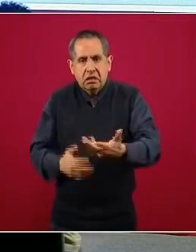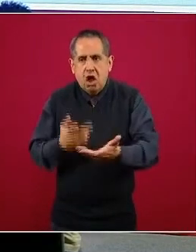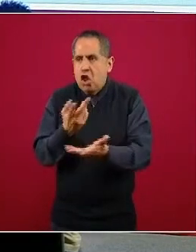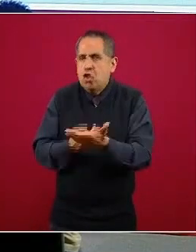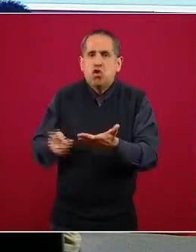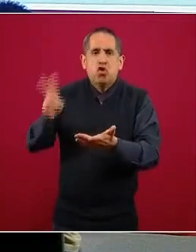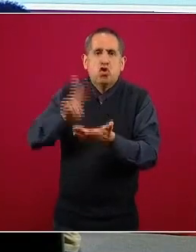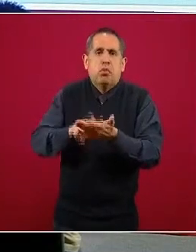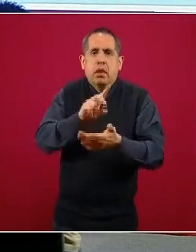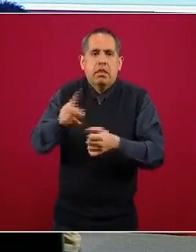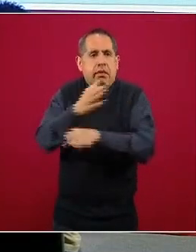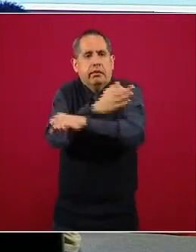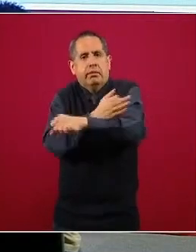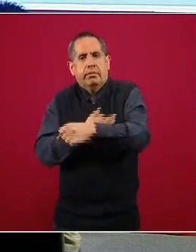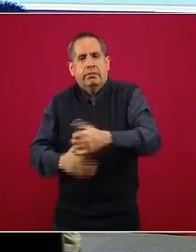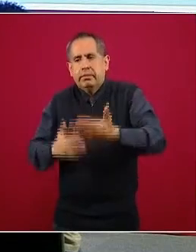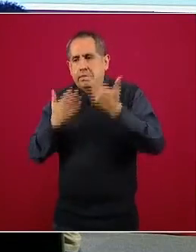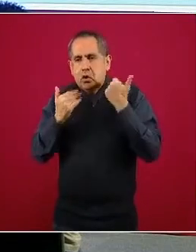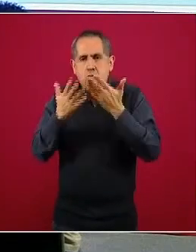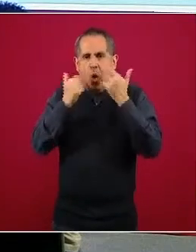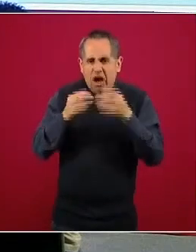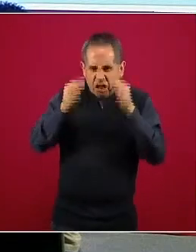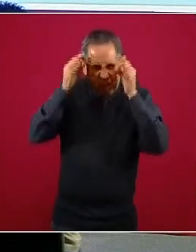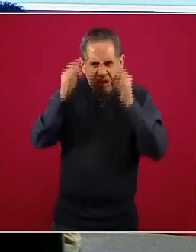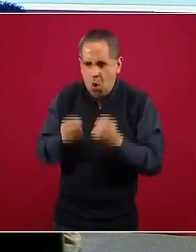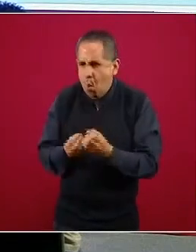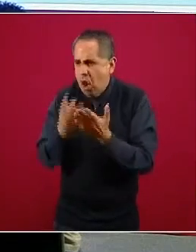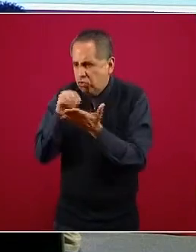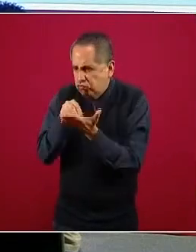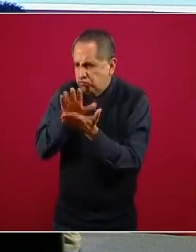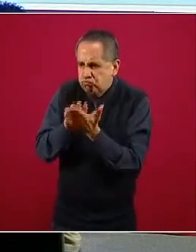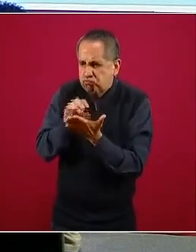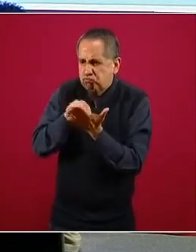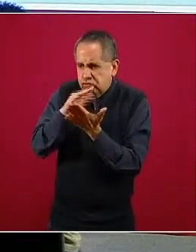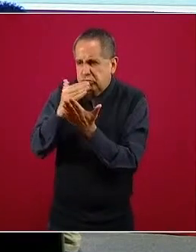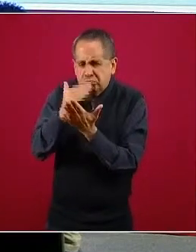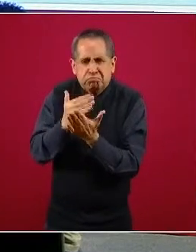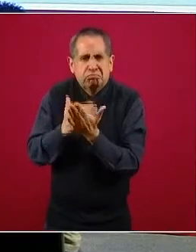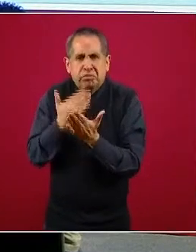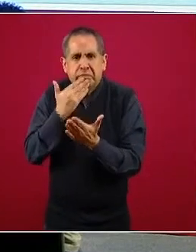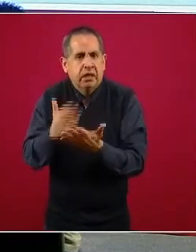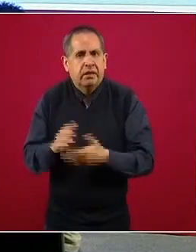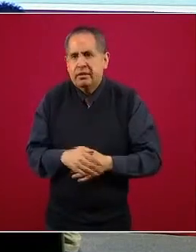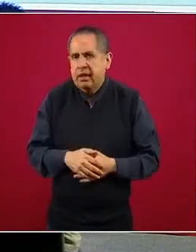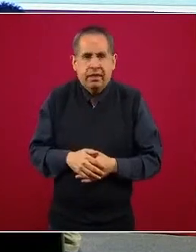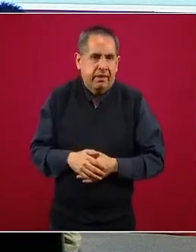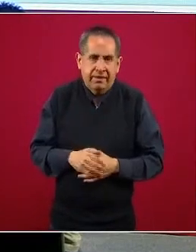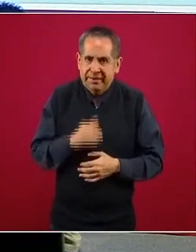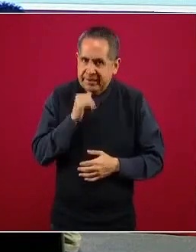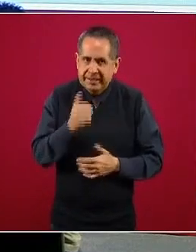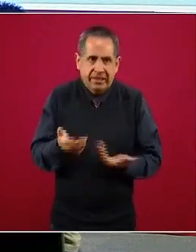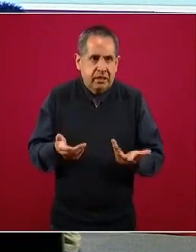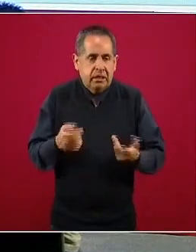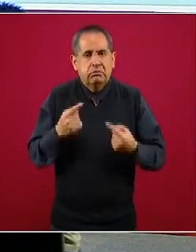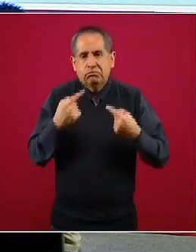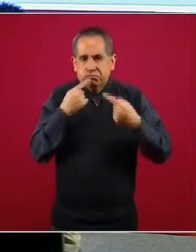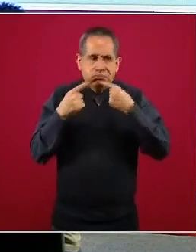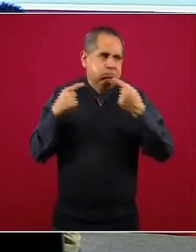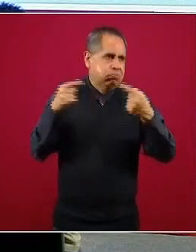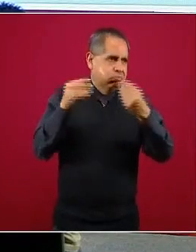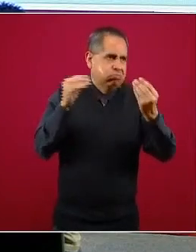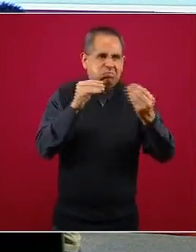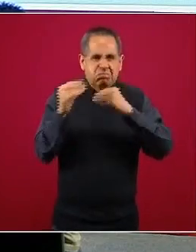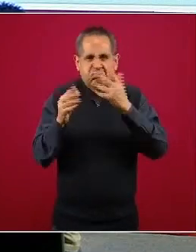doble en confirmaciones. Ha sido motivo de comentario, de controversia,